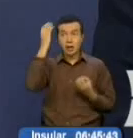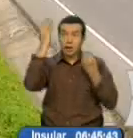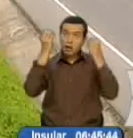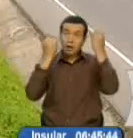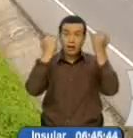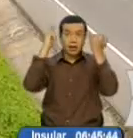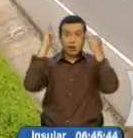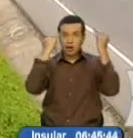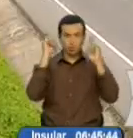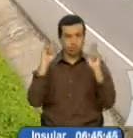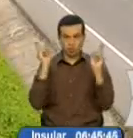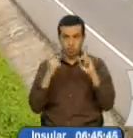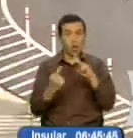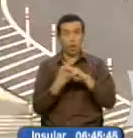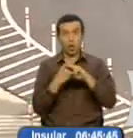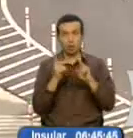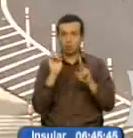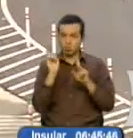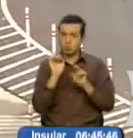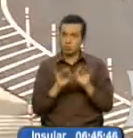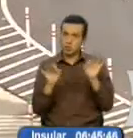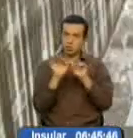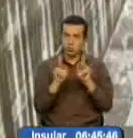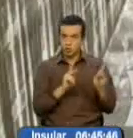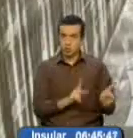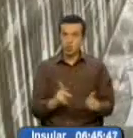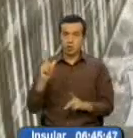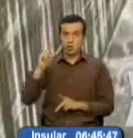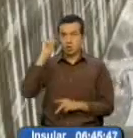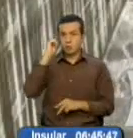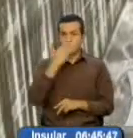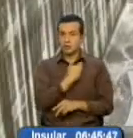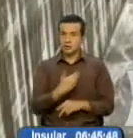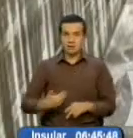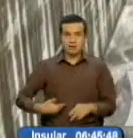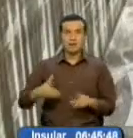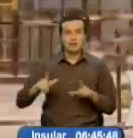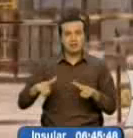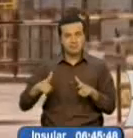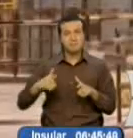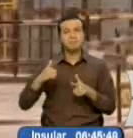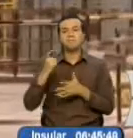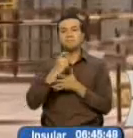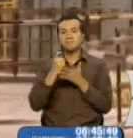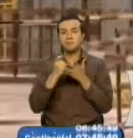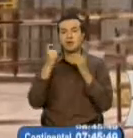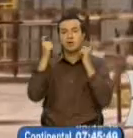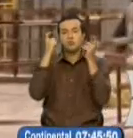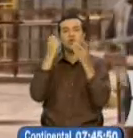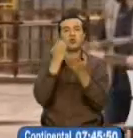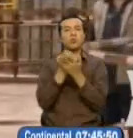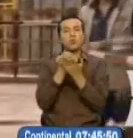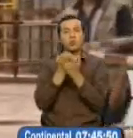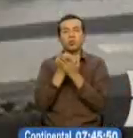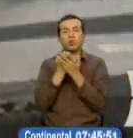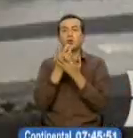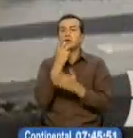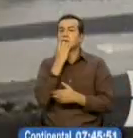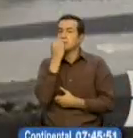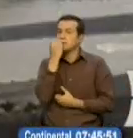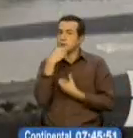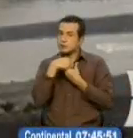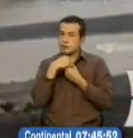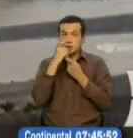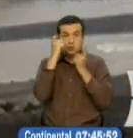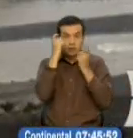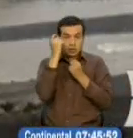cosas. Recuperación económica que se sustenta en el gobierno del presidente Lenín Moreno en un diseño del manejo económico basados en la austeridad y prudencia